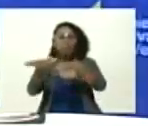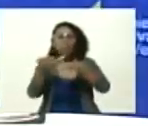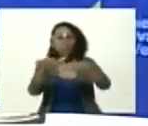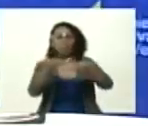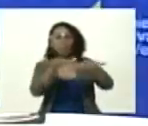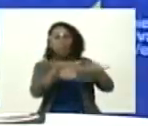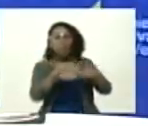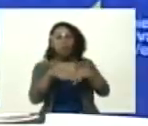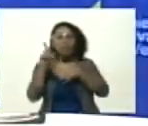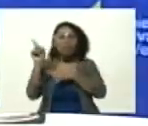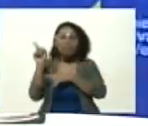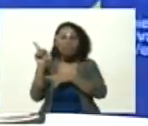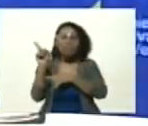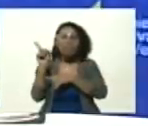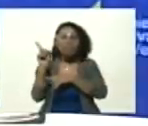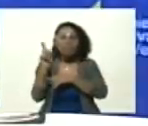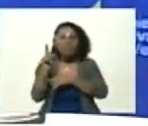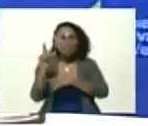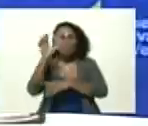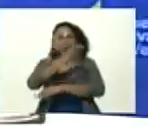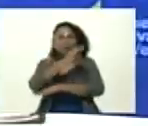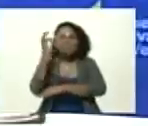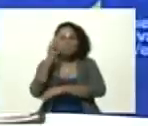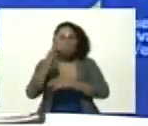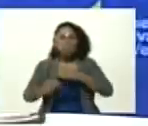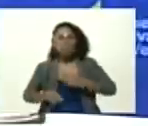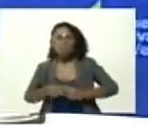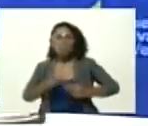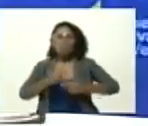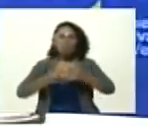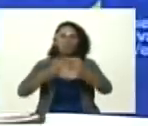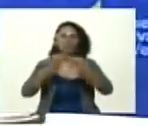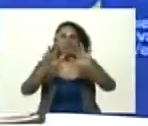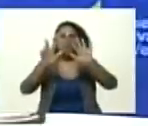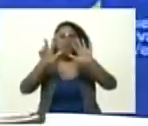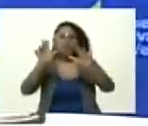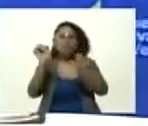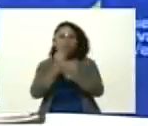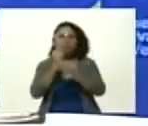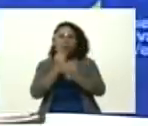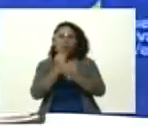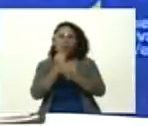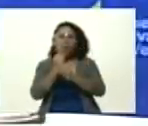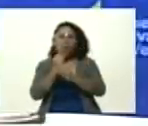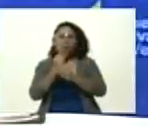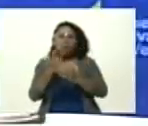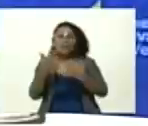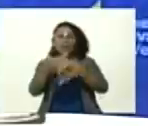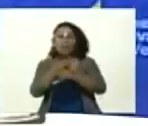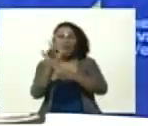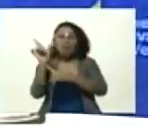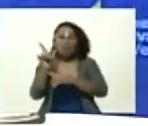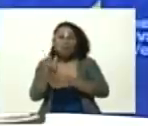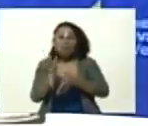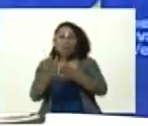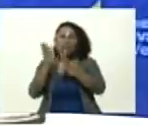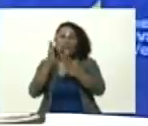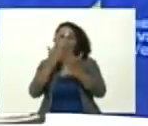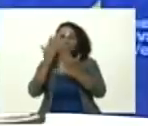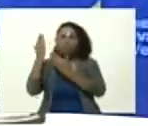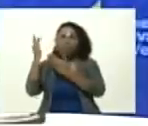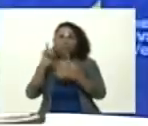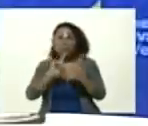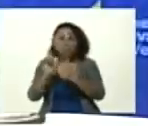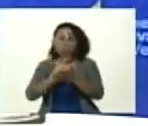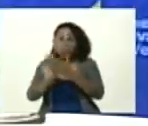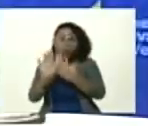embellecimiento del obelisco y construcción de 8 obras complementarias a la infraestructura. ¿Estamos